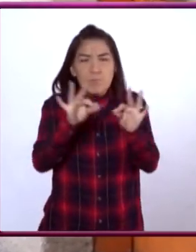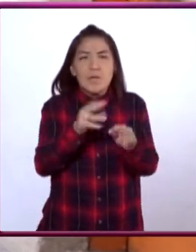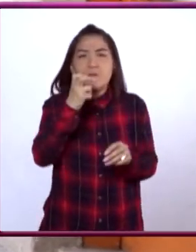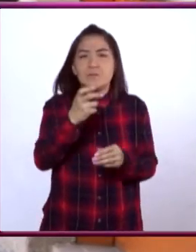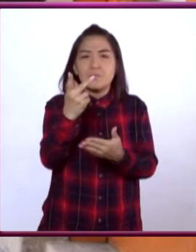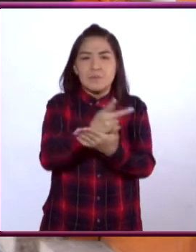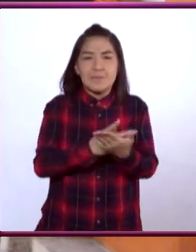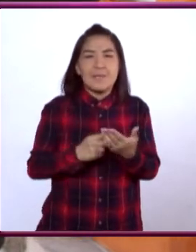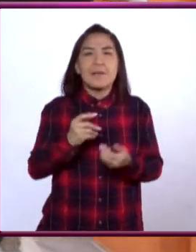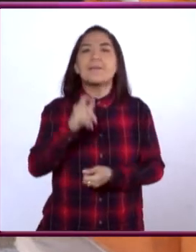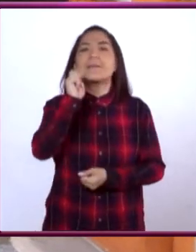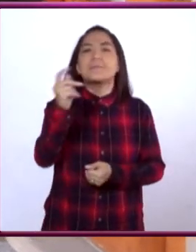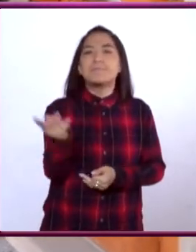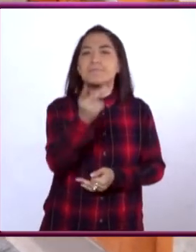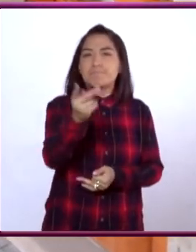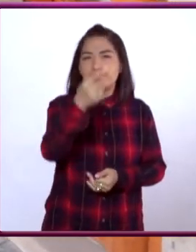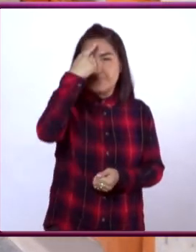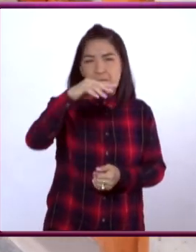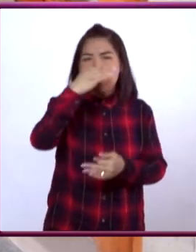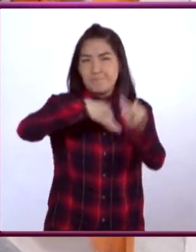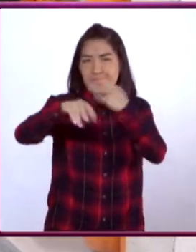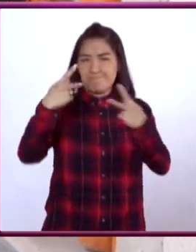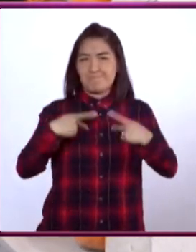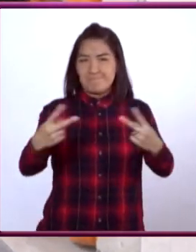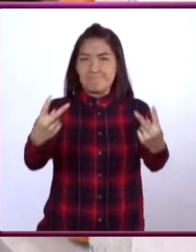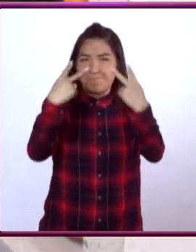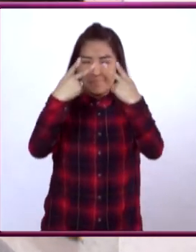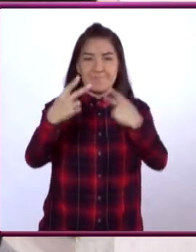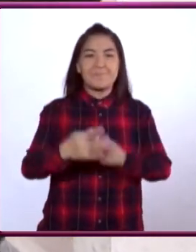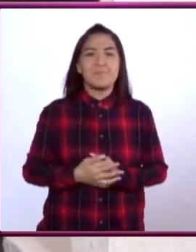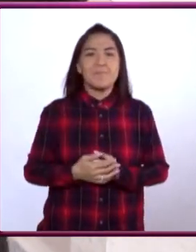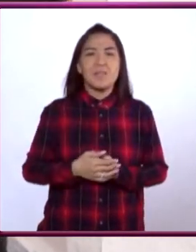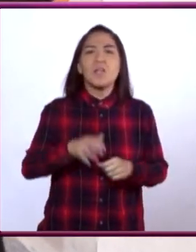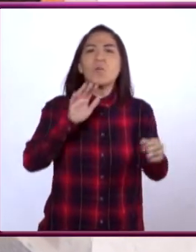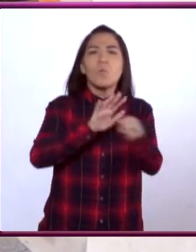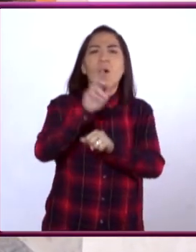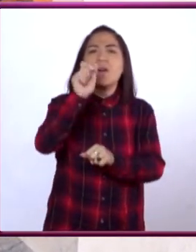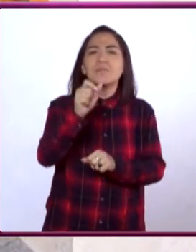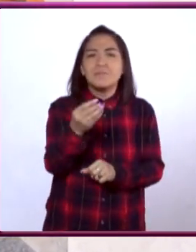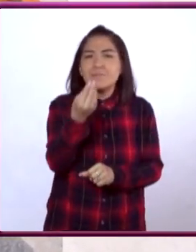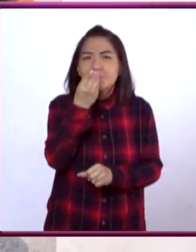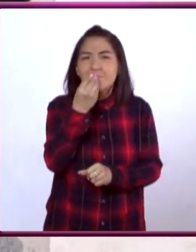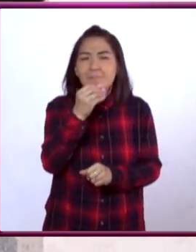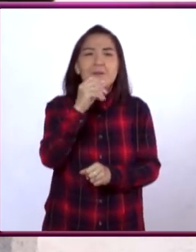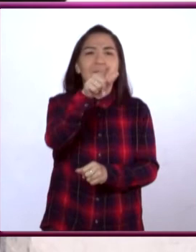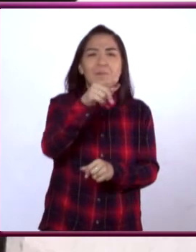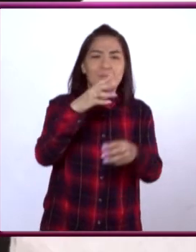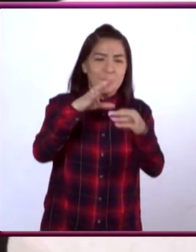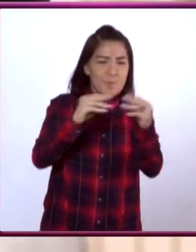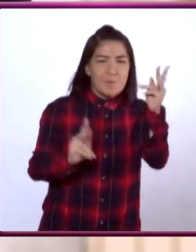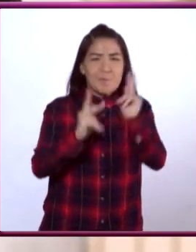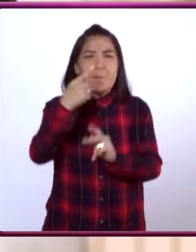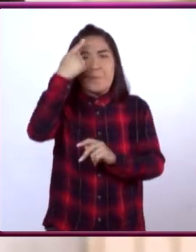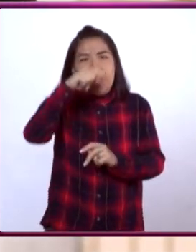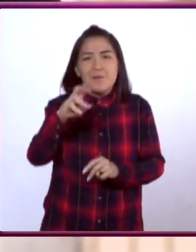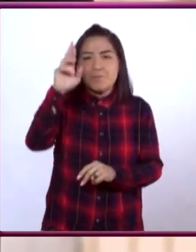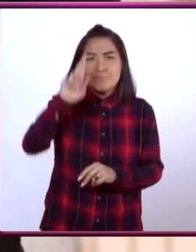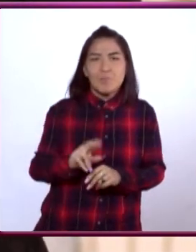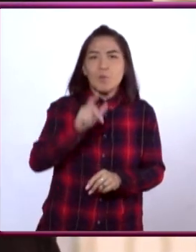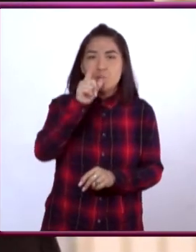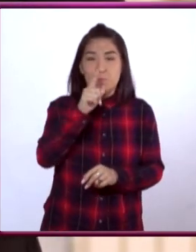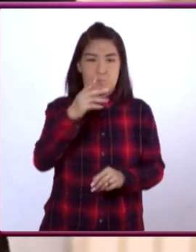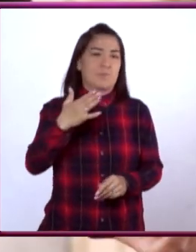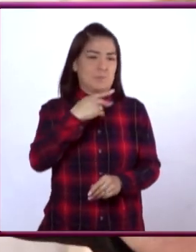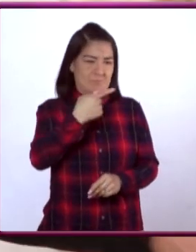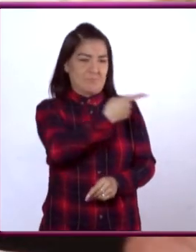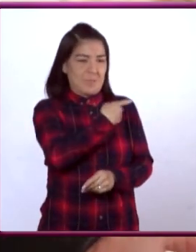parte importante del programa? La pregunta para todos los que nos ven. Y dice, ¿qué alimentos radiactivos comes? Pues ya quedó claro